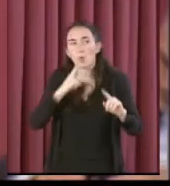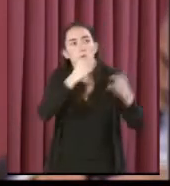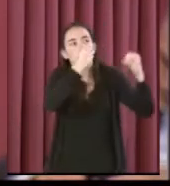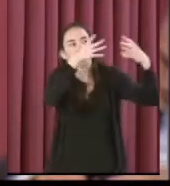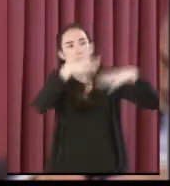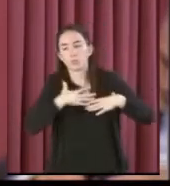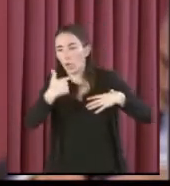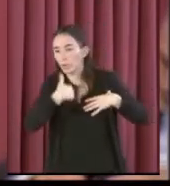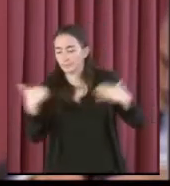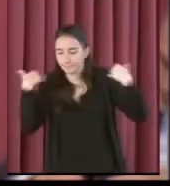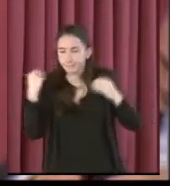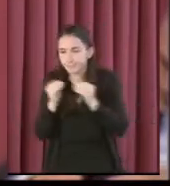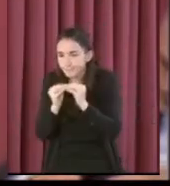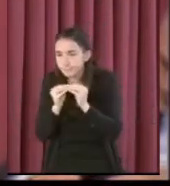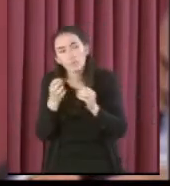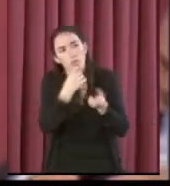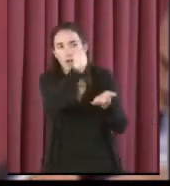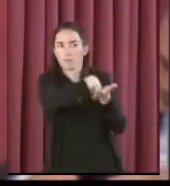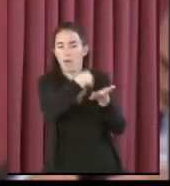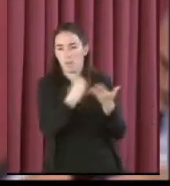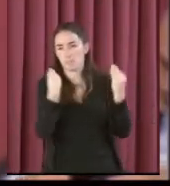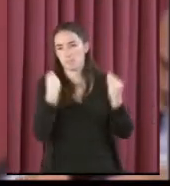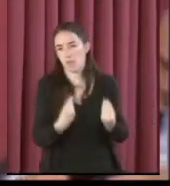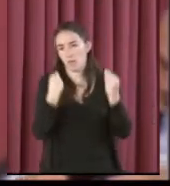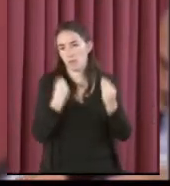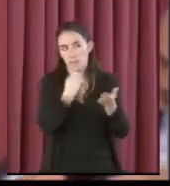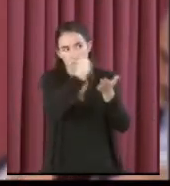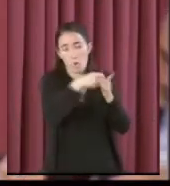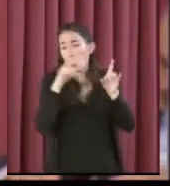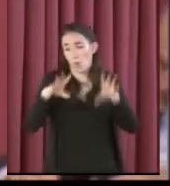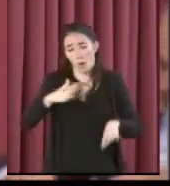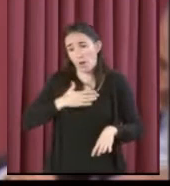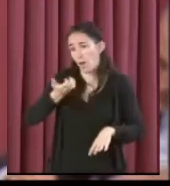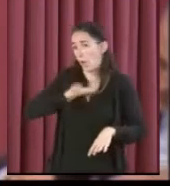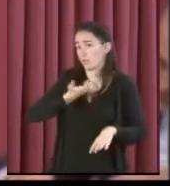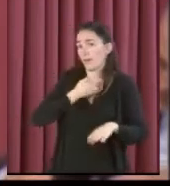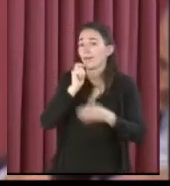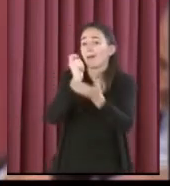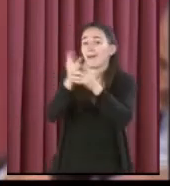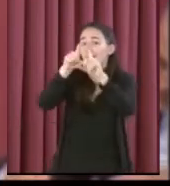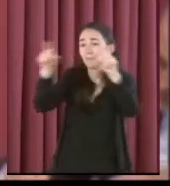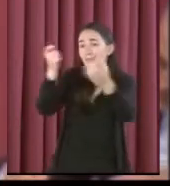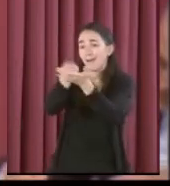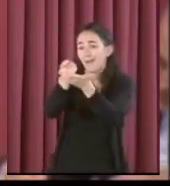subcontratistas son pagadas también en tiempo y forma, como paga este ayuntamiento al contratista principal.